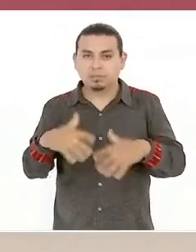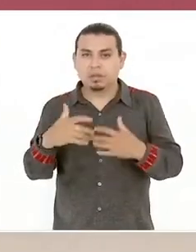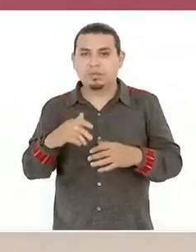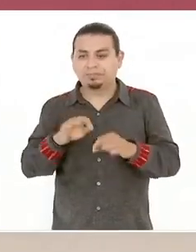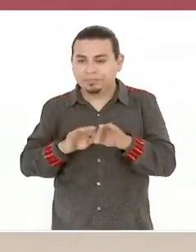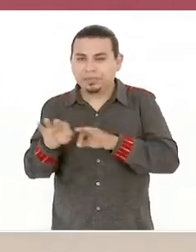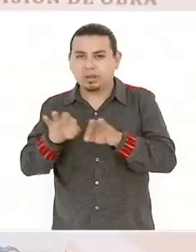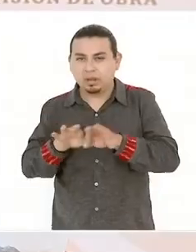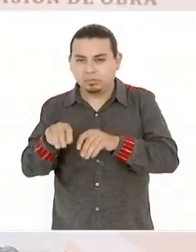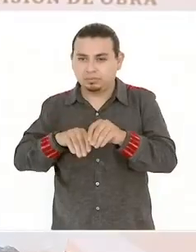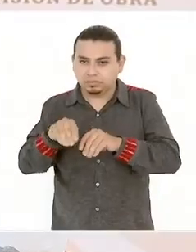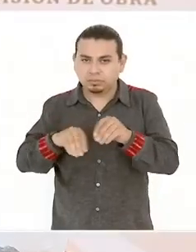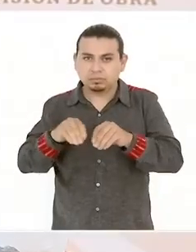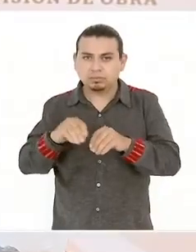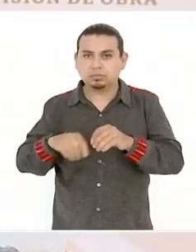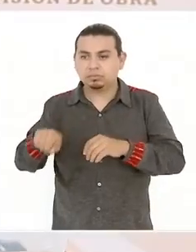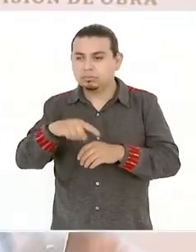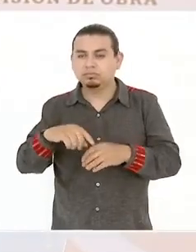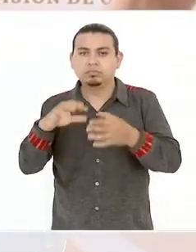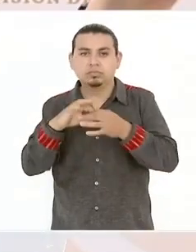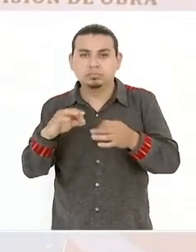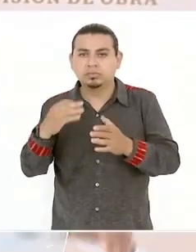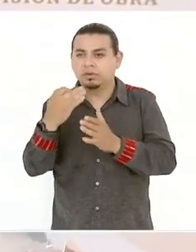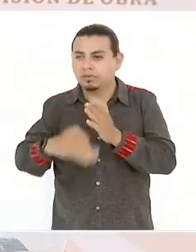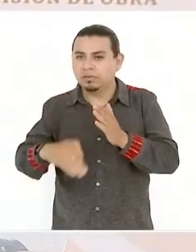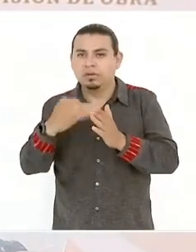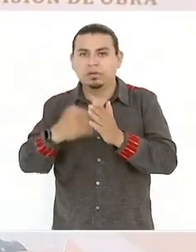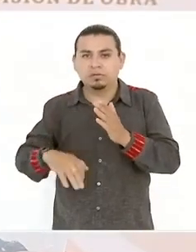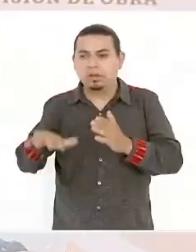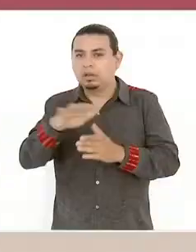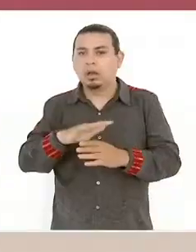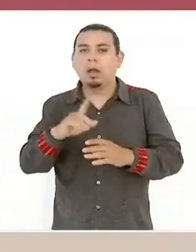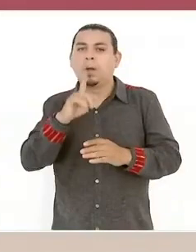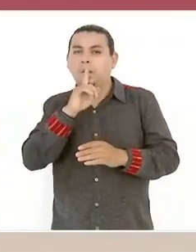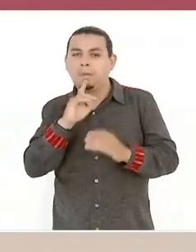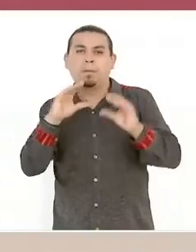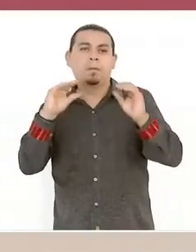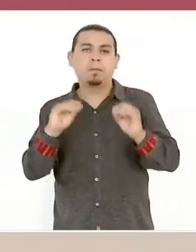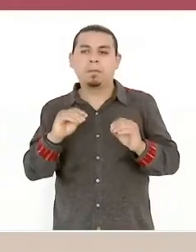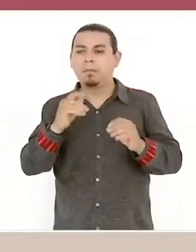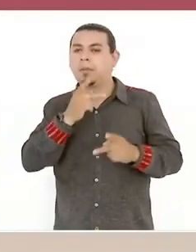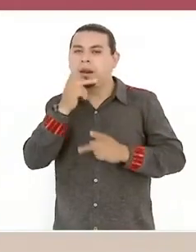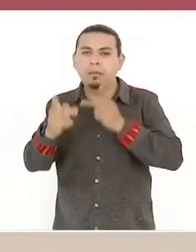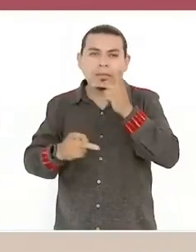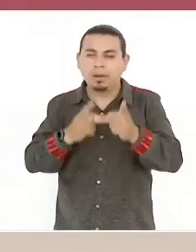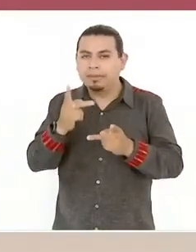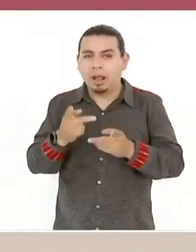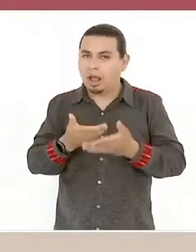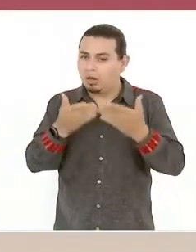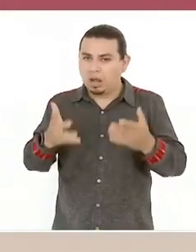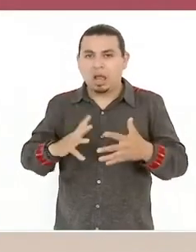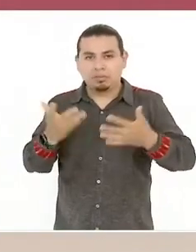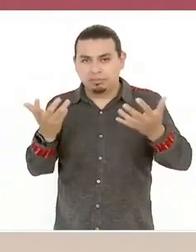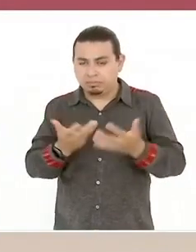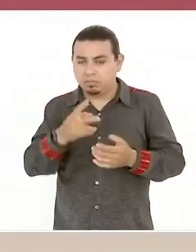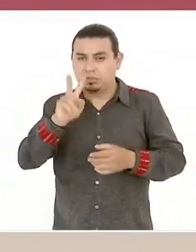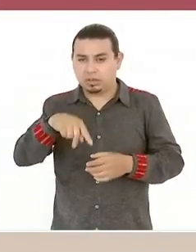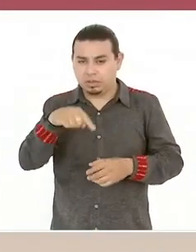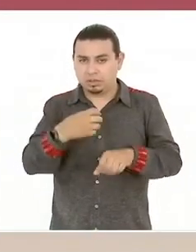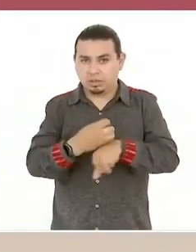durante muchos años muchos nos platicaron, pero se quedaron en palabras. Para Oaxaca es un